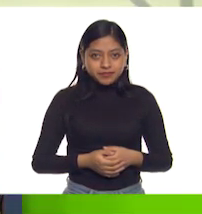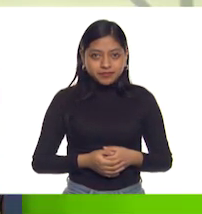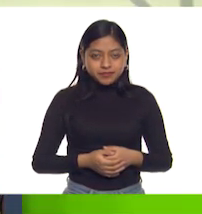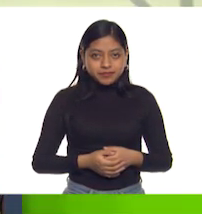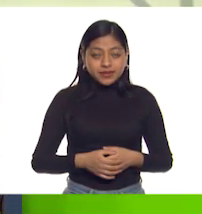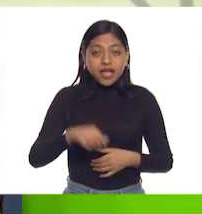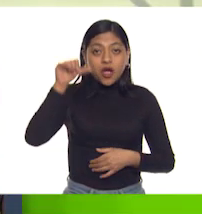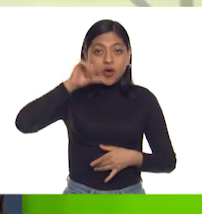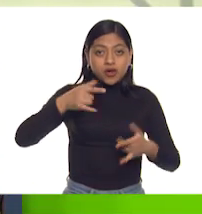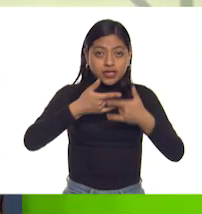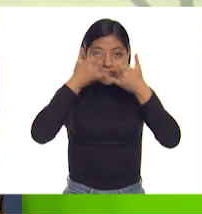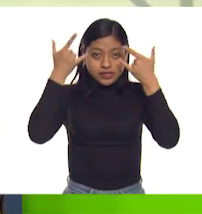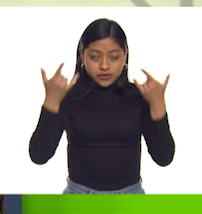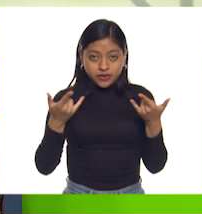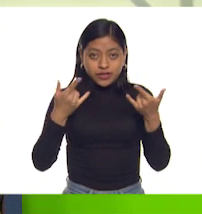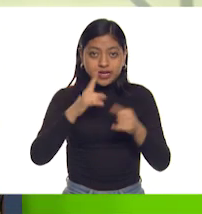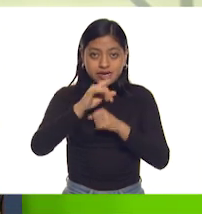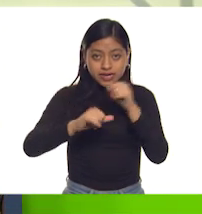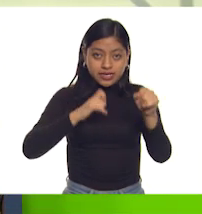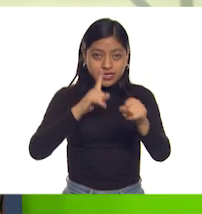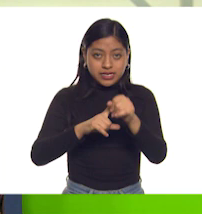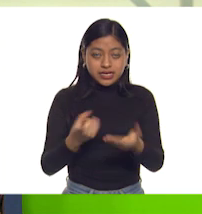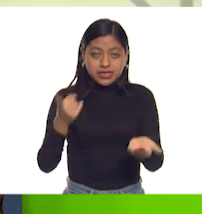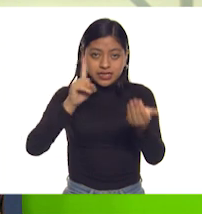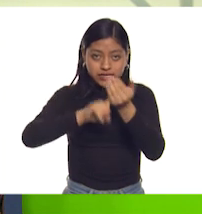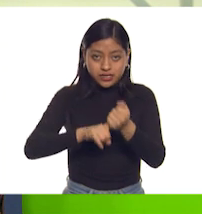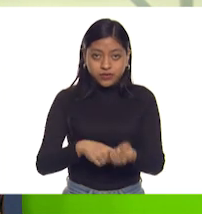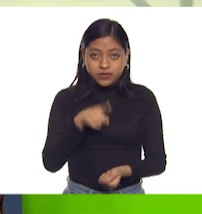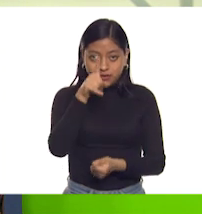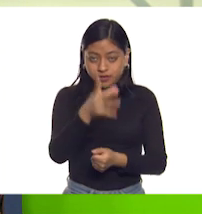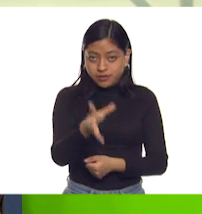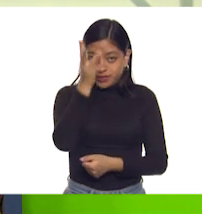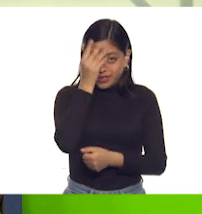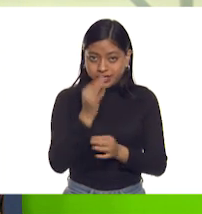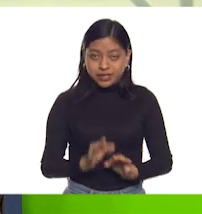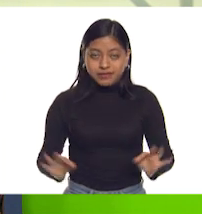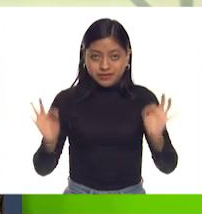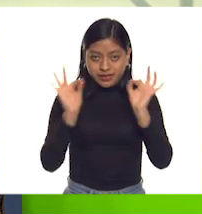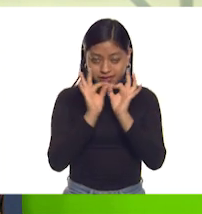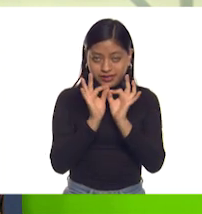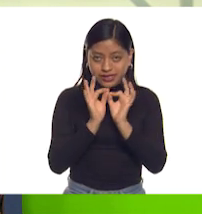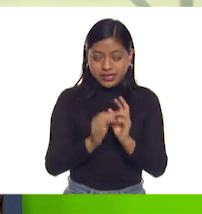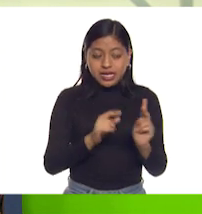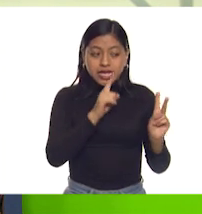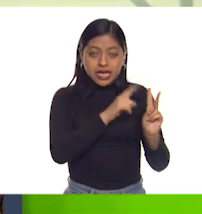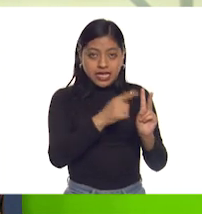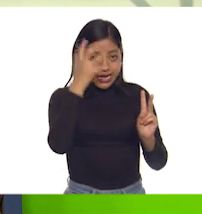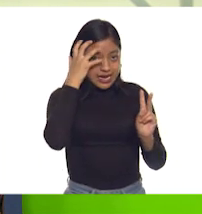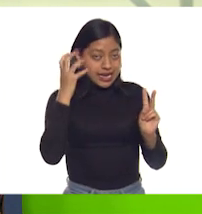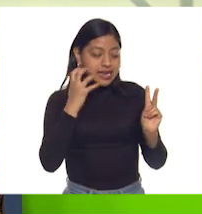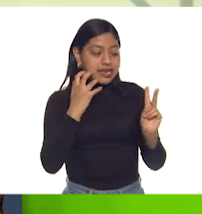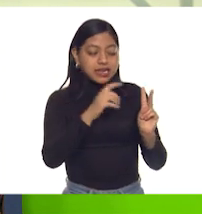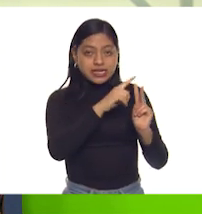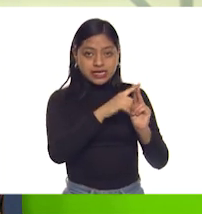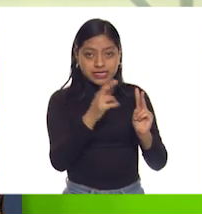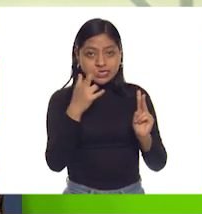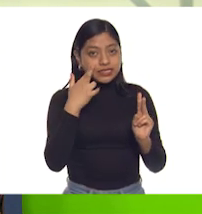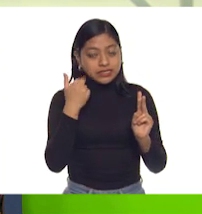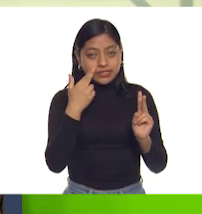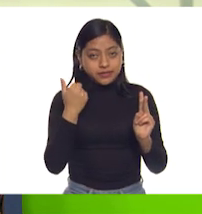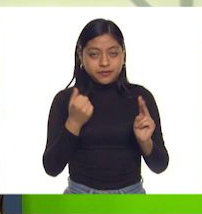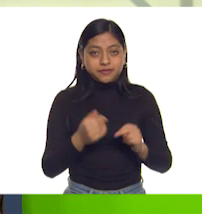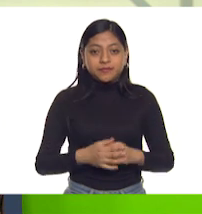Esta es la fábula del león y el ratón, de La Fontaine. En la medida que nos sea